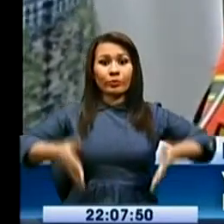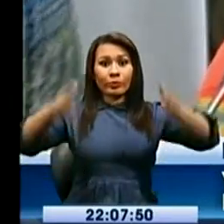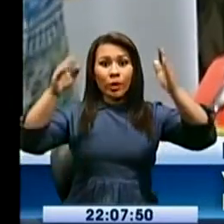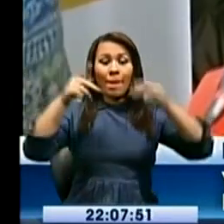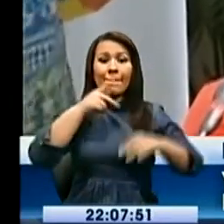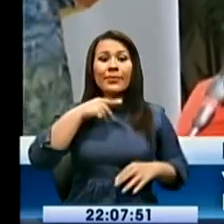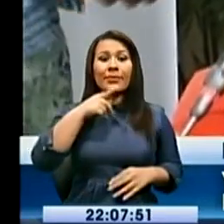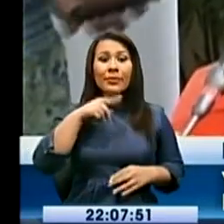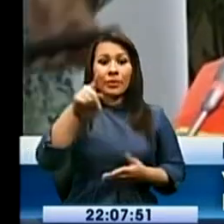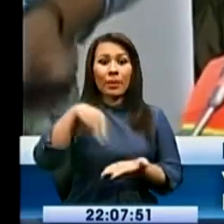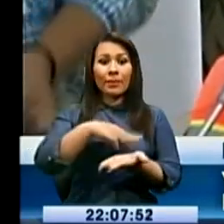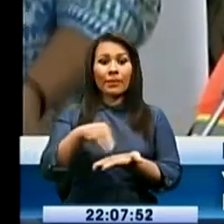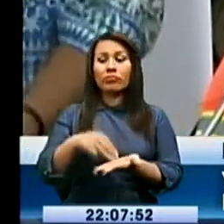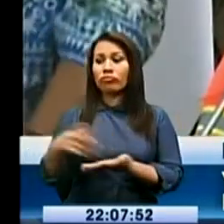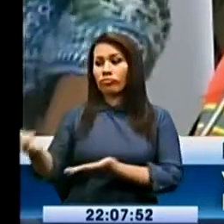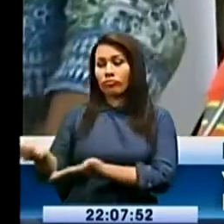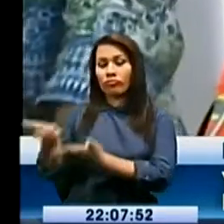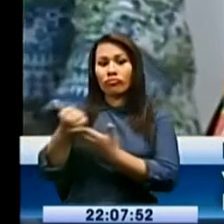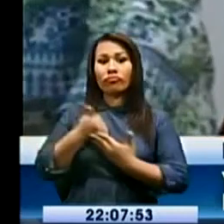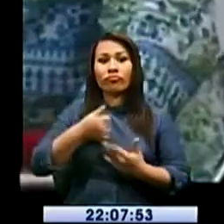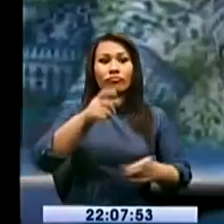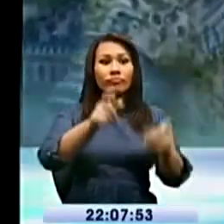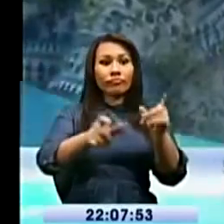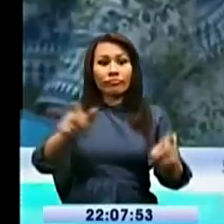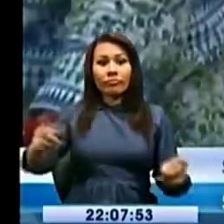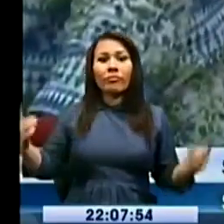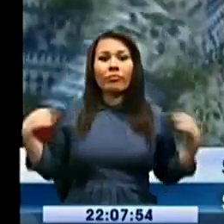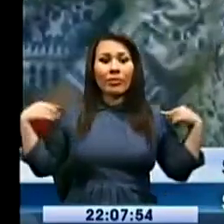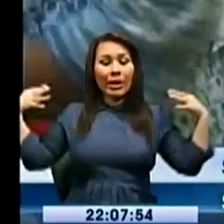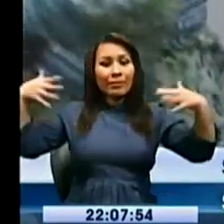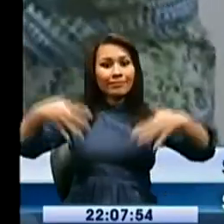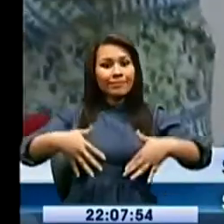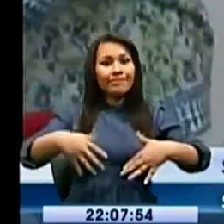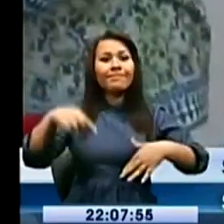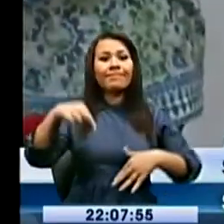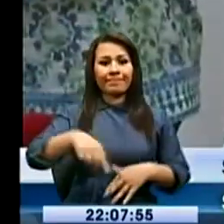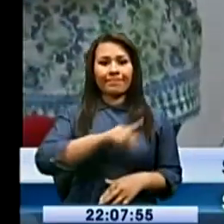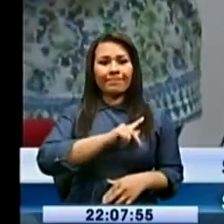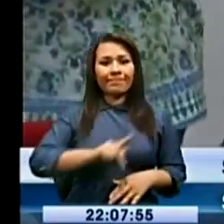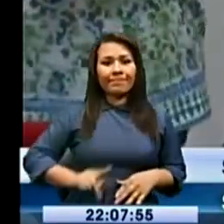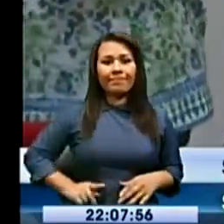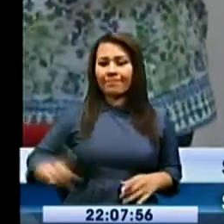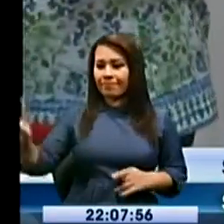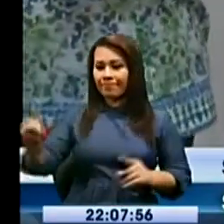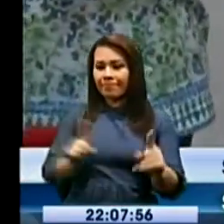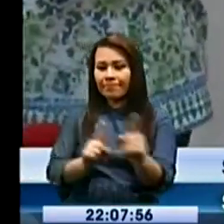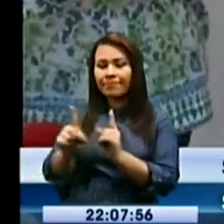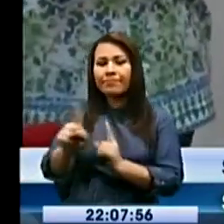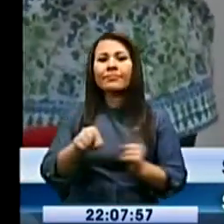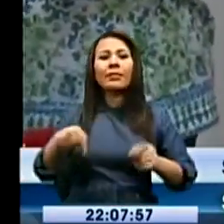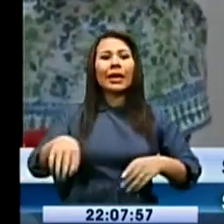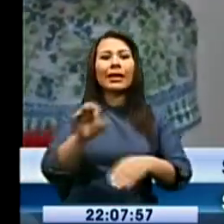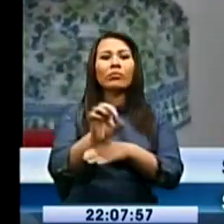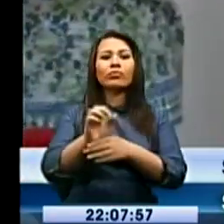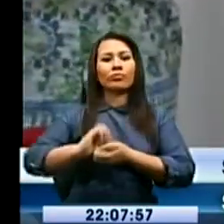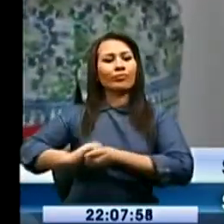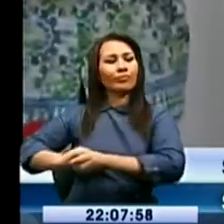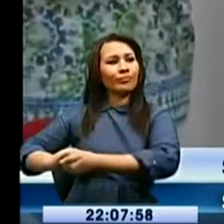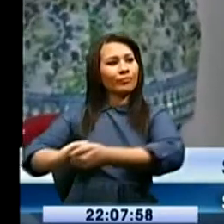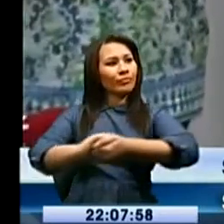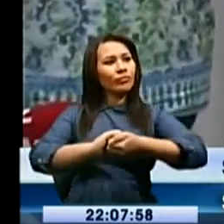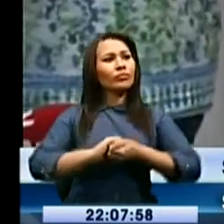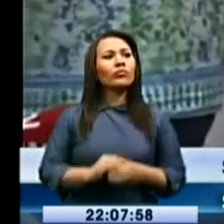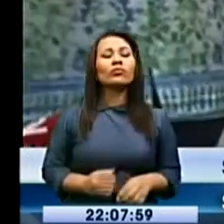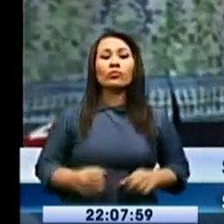con nosotros fraternizándose y diciéndonos aquí estamos presentes como la patria grande, como ese mundo fraterno que queremos, como